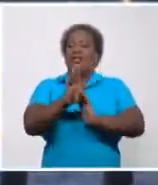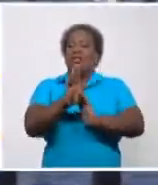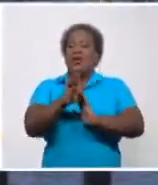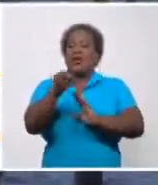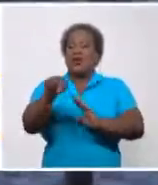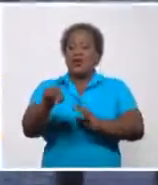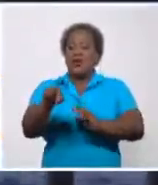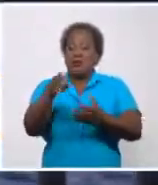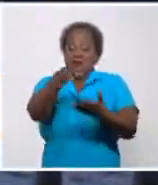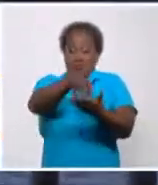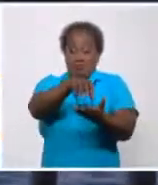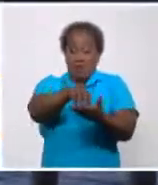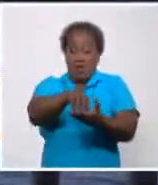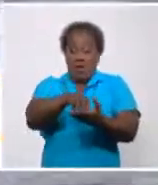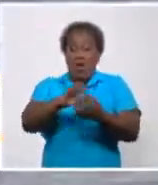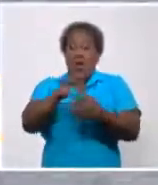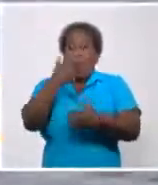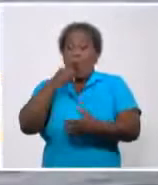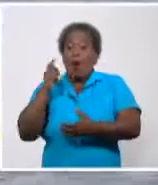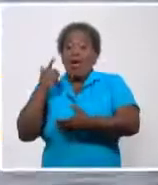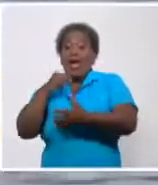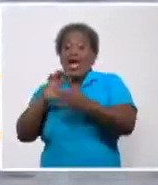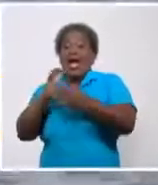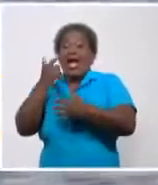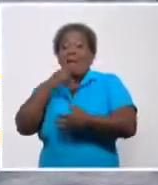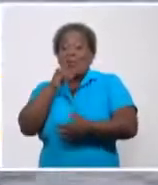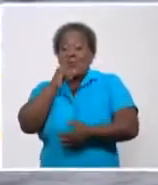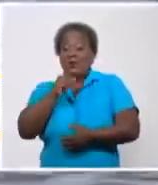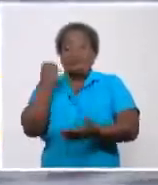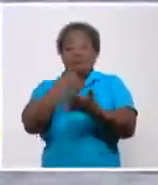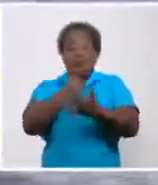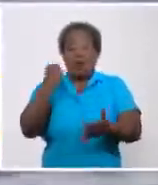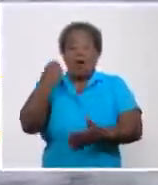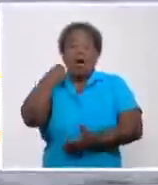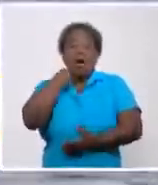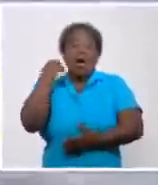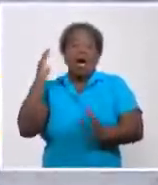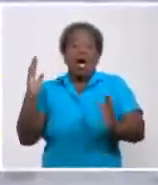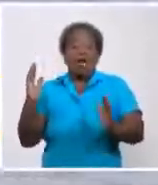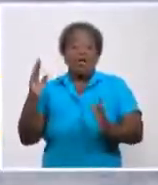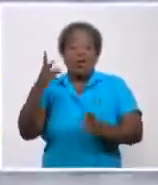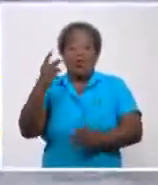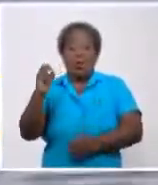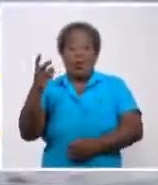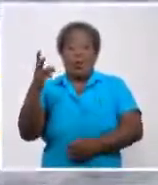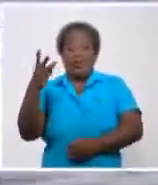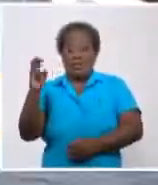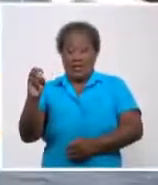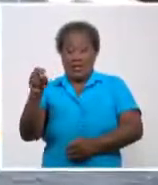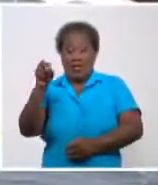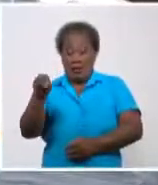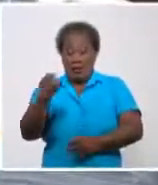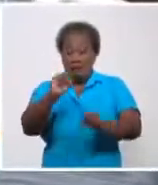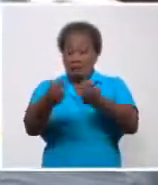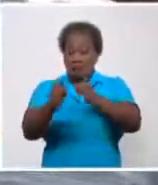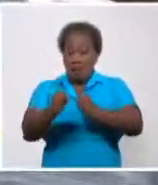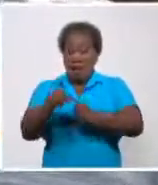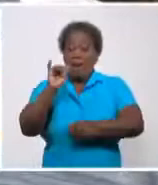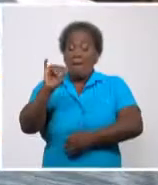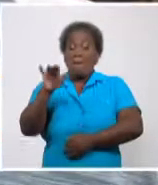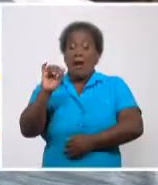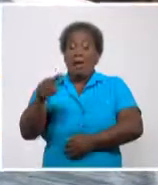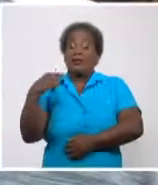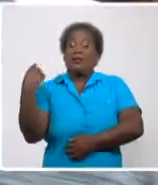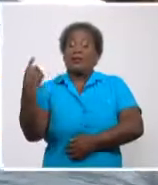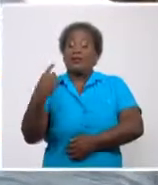guanahacabibes aprobado hasta el año 2030 y será administrada por el parque nacional es una nueva opción